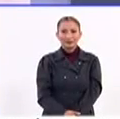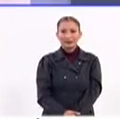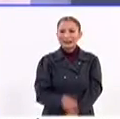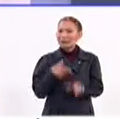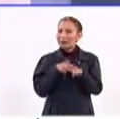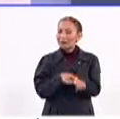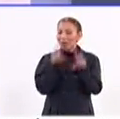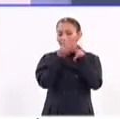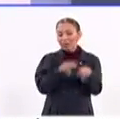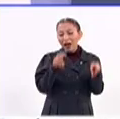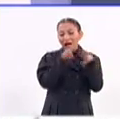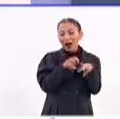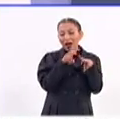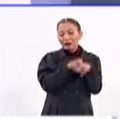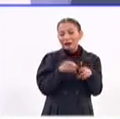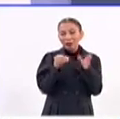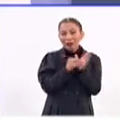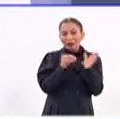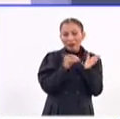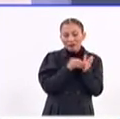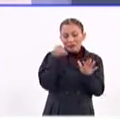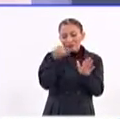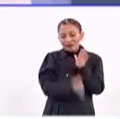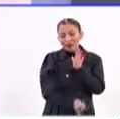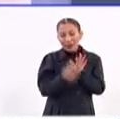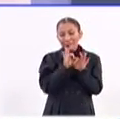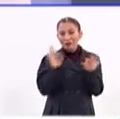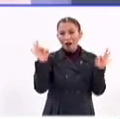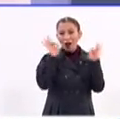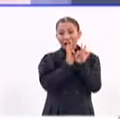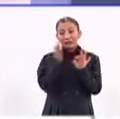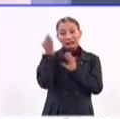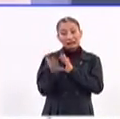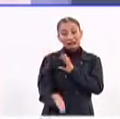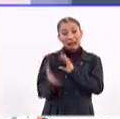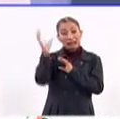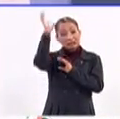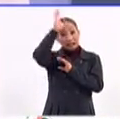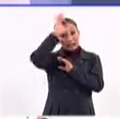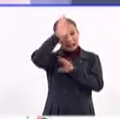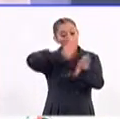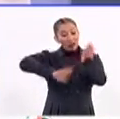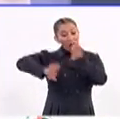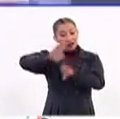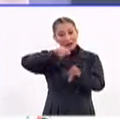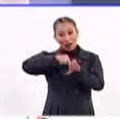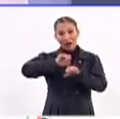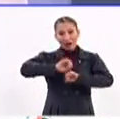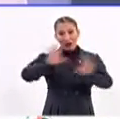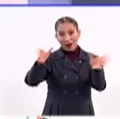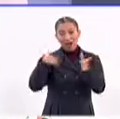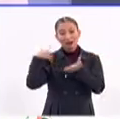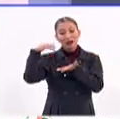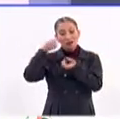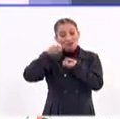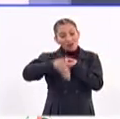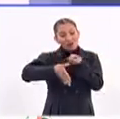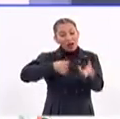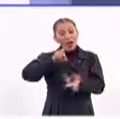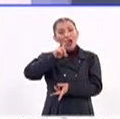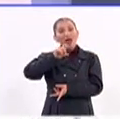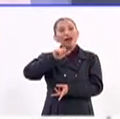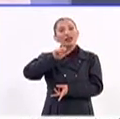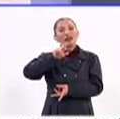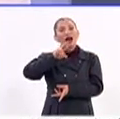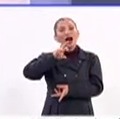Pero sigamos analizando a fondo la importancia de esta ciencia, de la biología y por supuesto de las aportaciones de